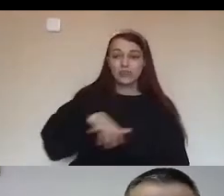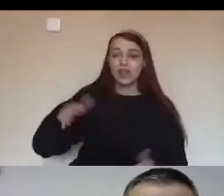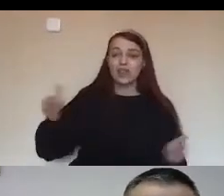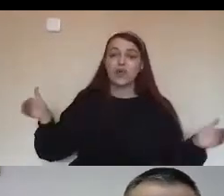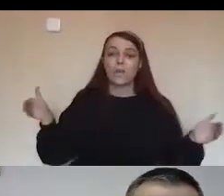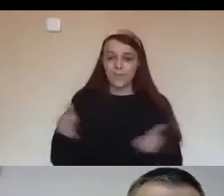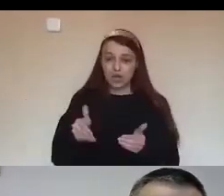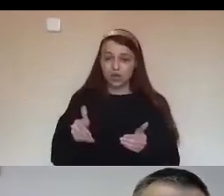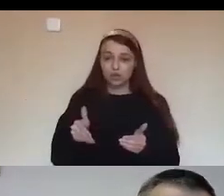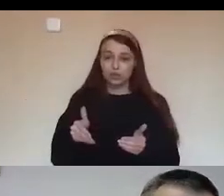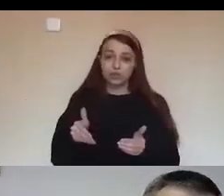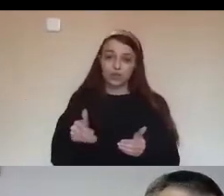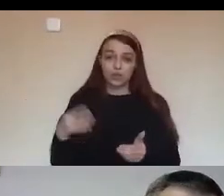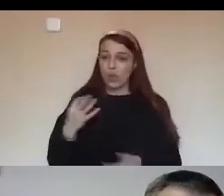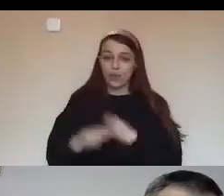irrenunciable.